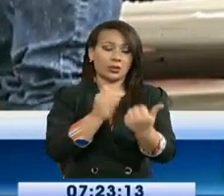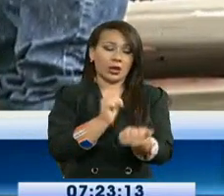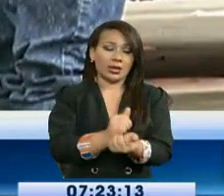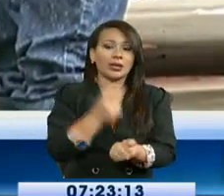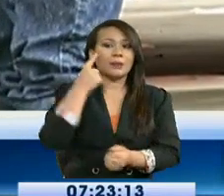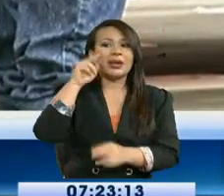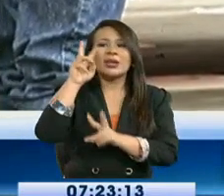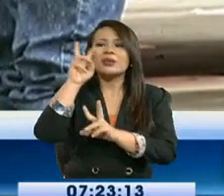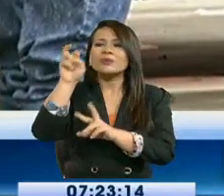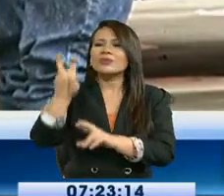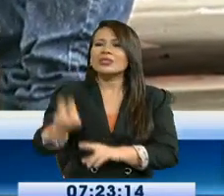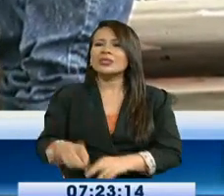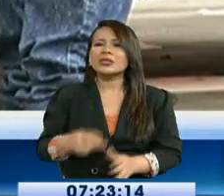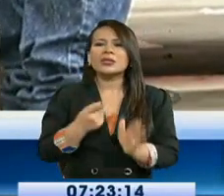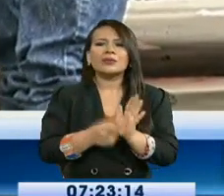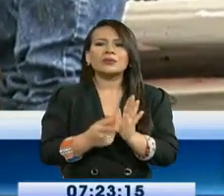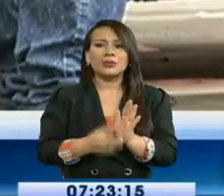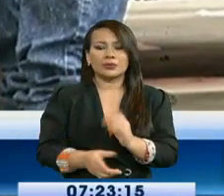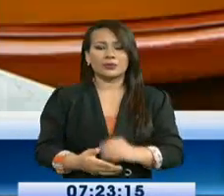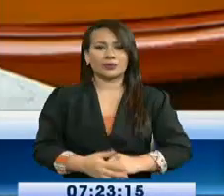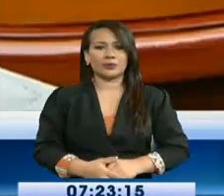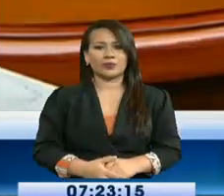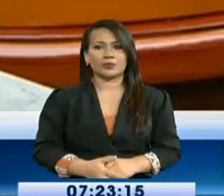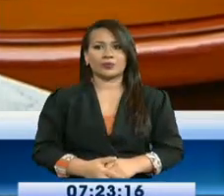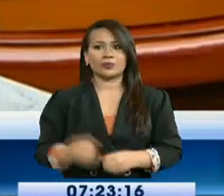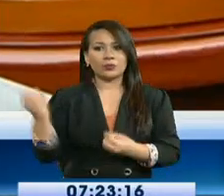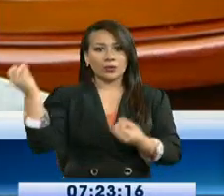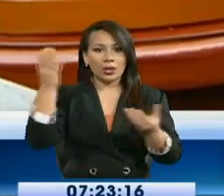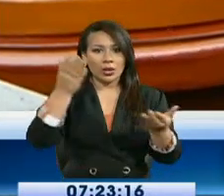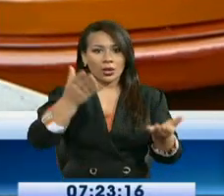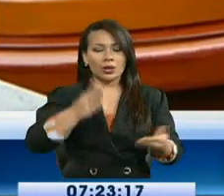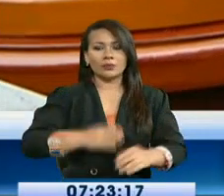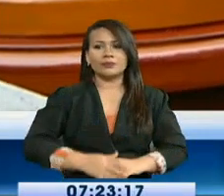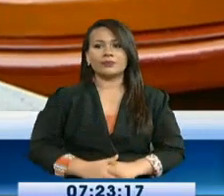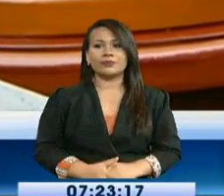para investigaciones. Informó José Morales.